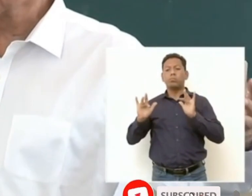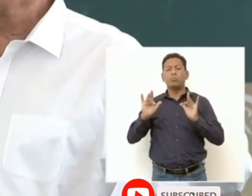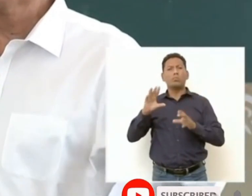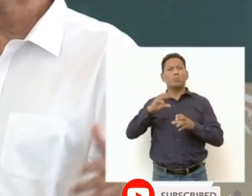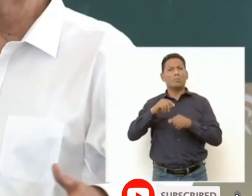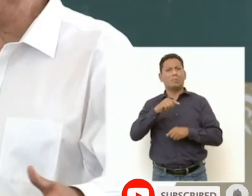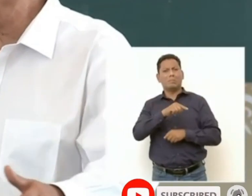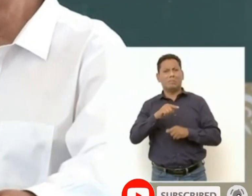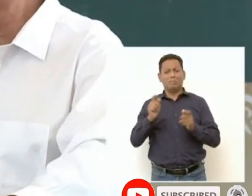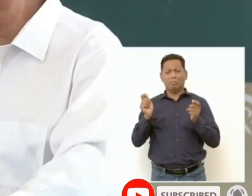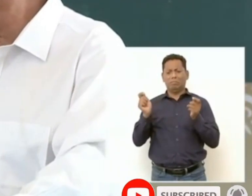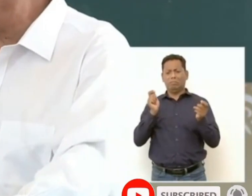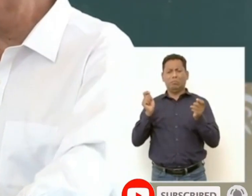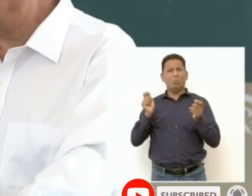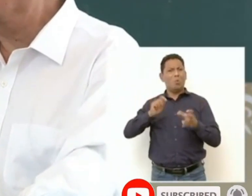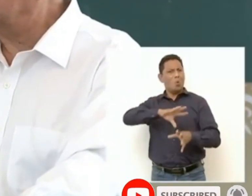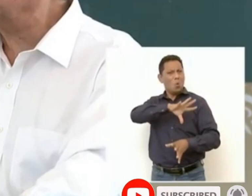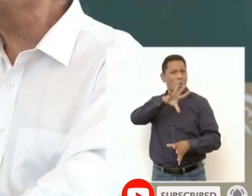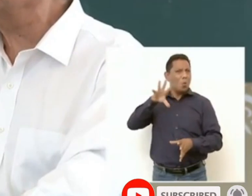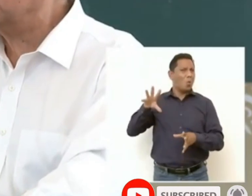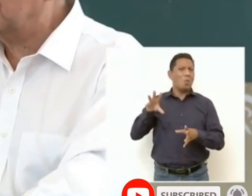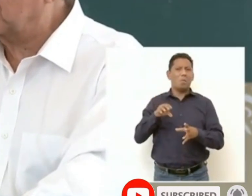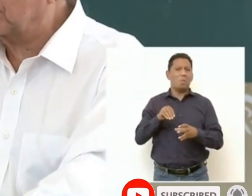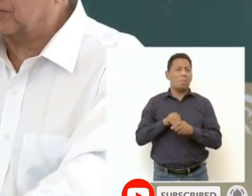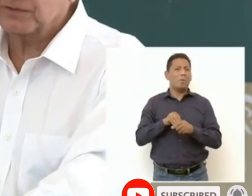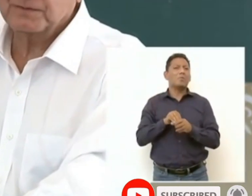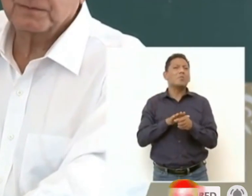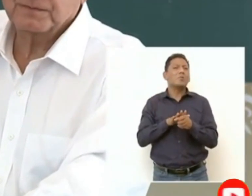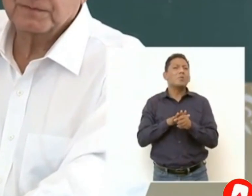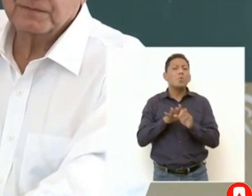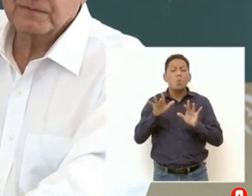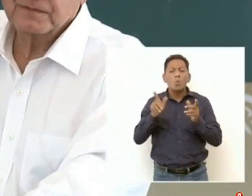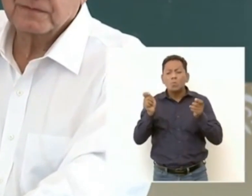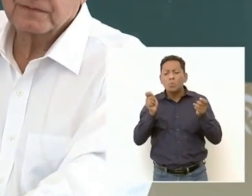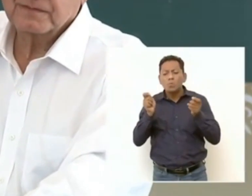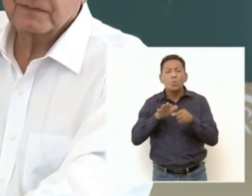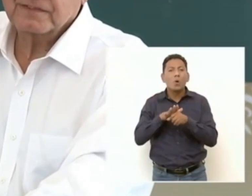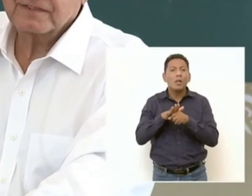casi absoluto, total, de los medios de información.